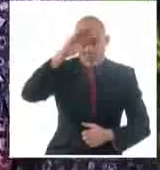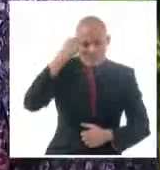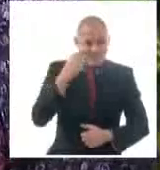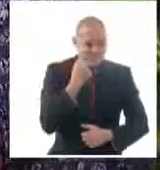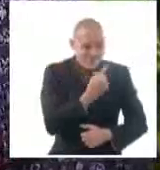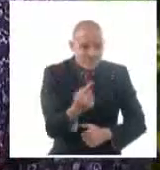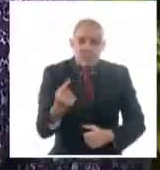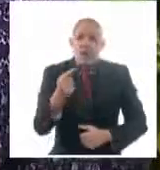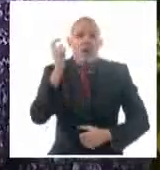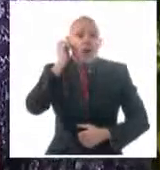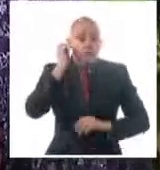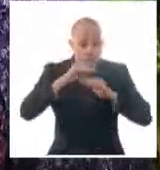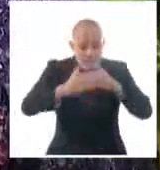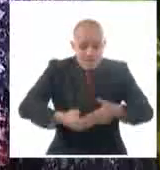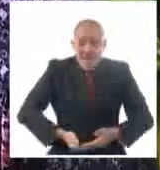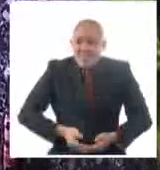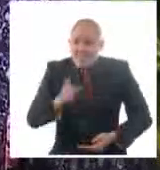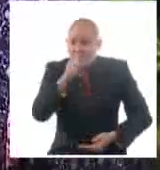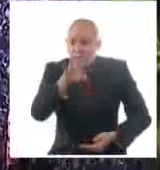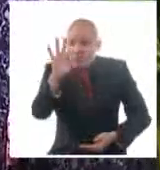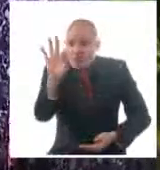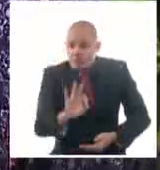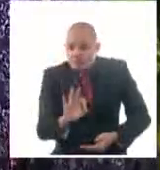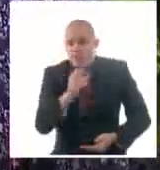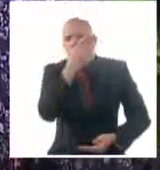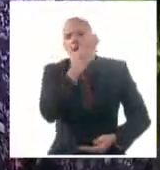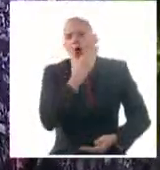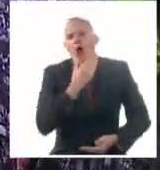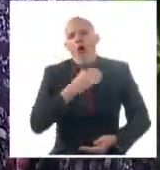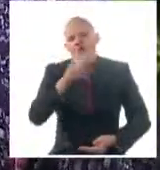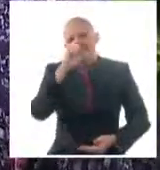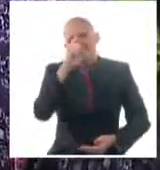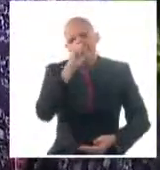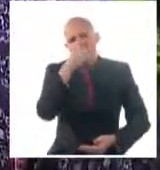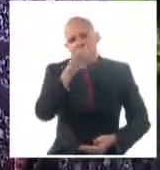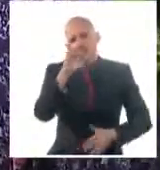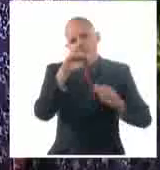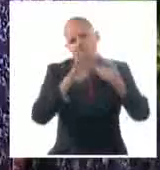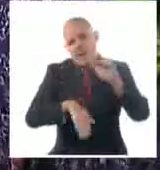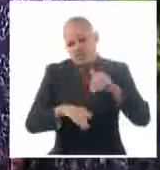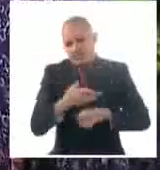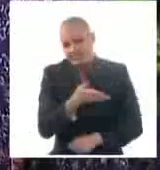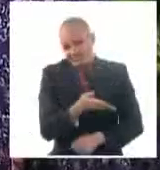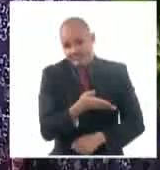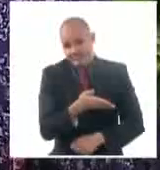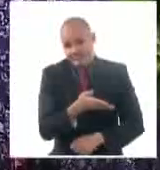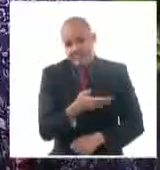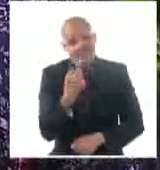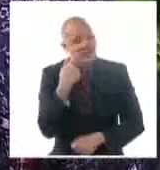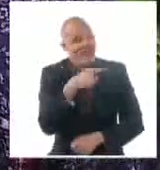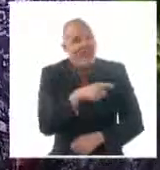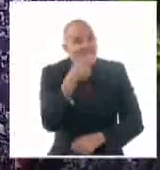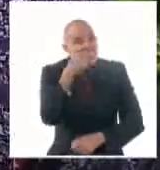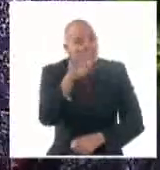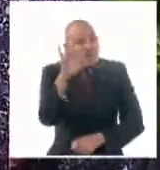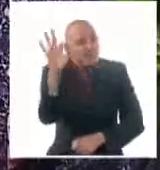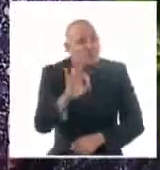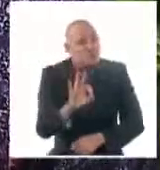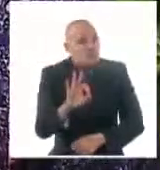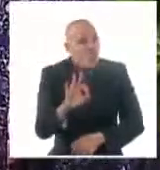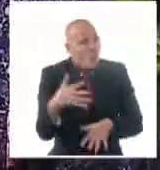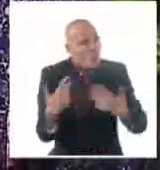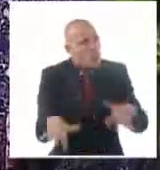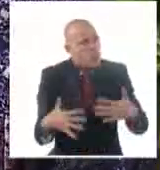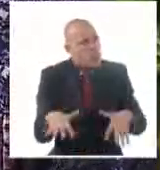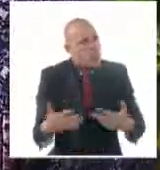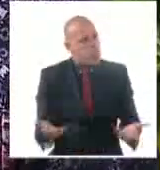por la fecundidad adolescente. Como ves, es realmente un porcentaje alto. Si tenemos en cuenta